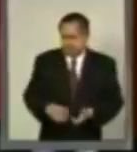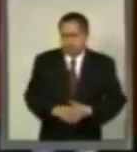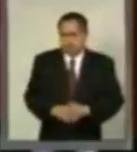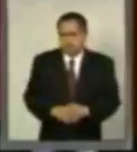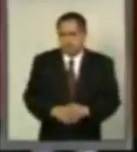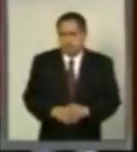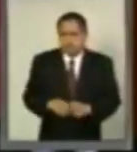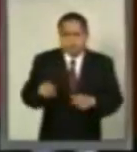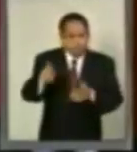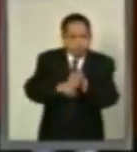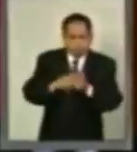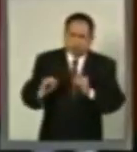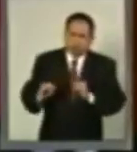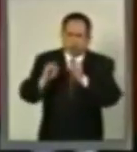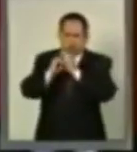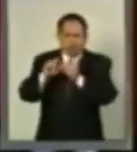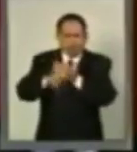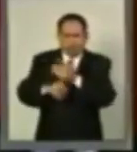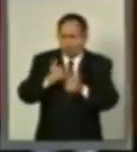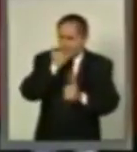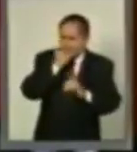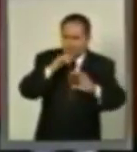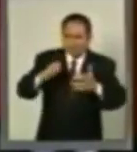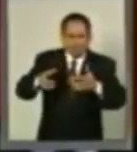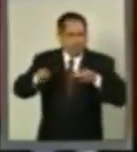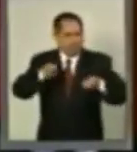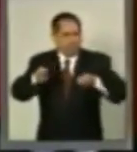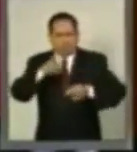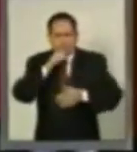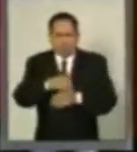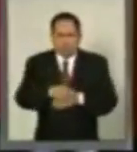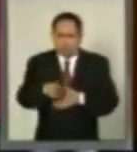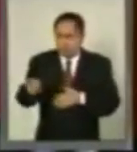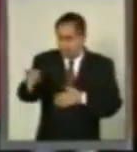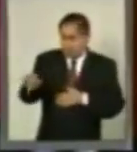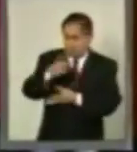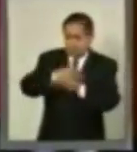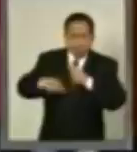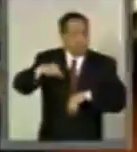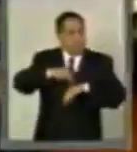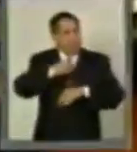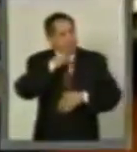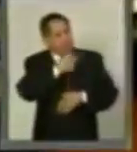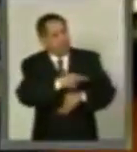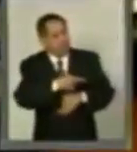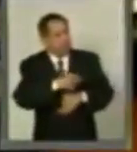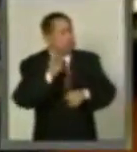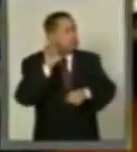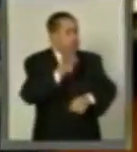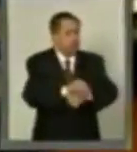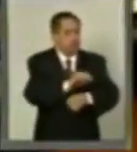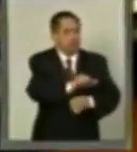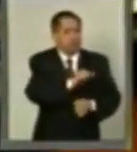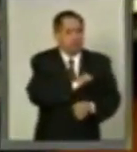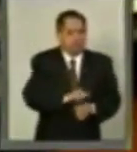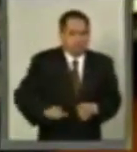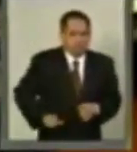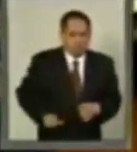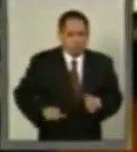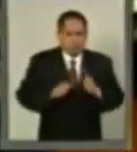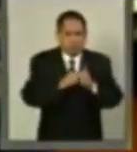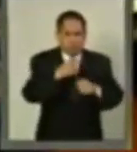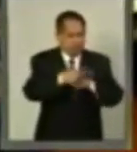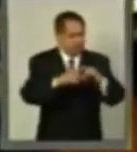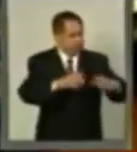Las capacidades institucionales. Y usted viene y dice, protejan a un alcalde que está en